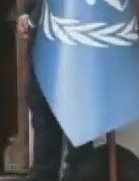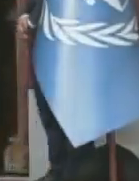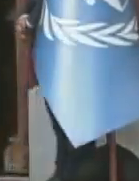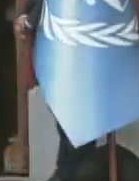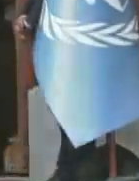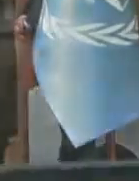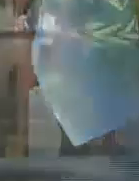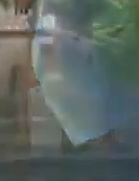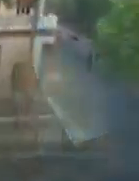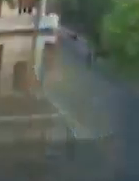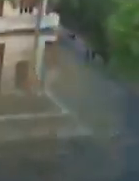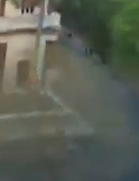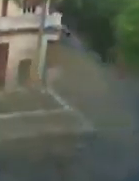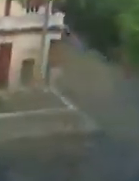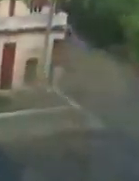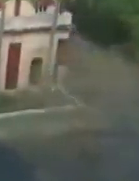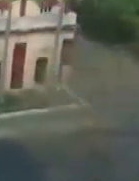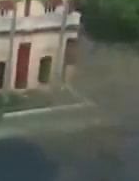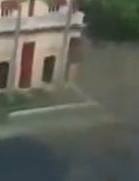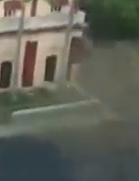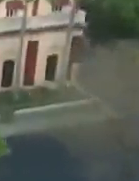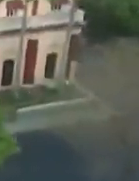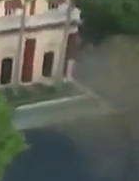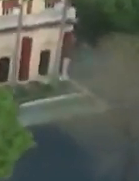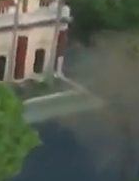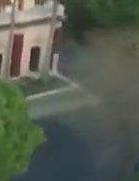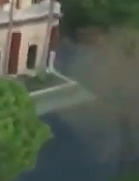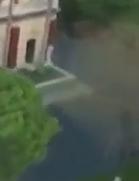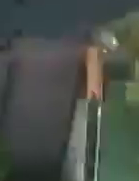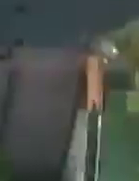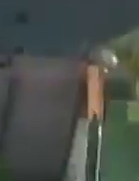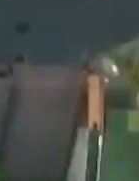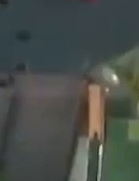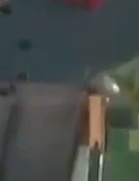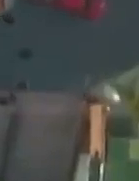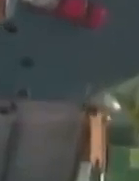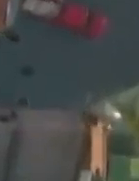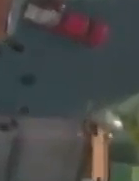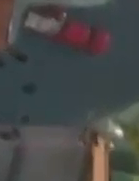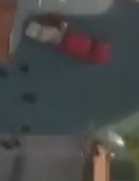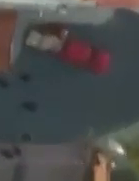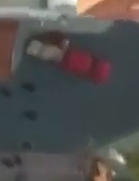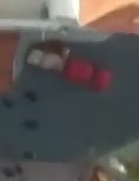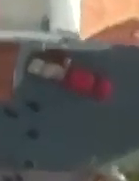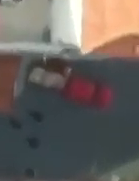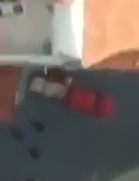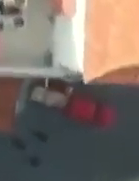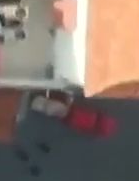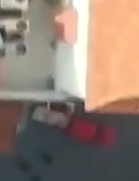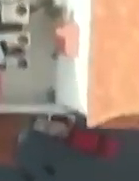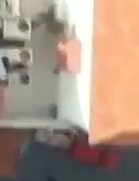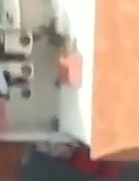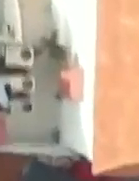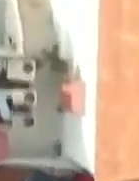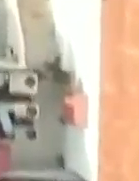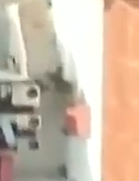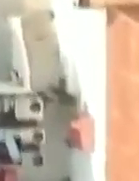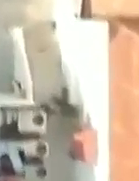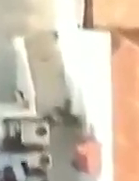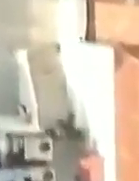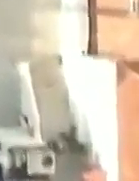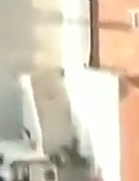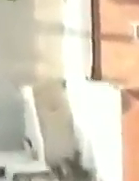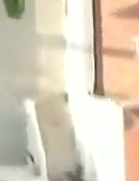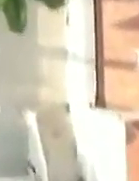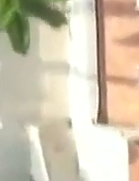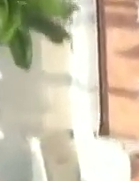han fortalecido todas estas alianzas estratégicas que se han venido dando en el contexto de este memorándum de entendimiento firmado el 3 de noviembre